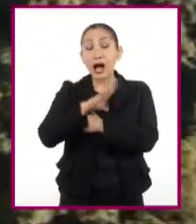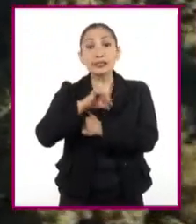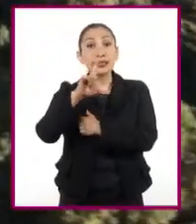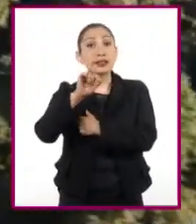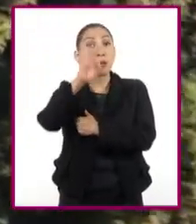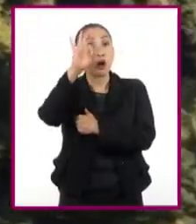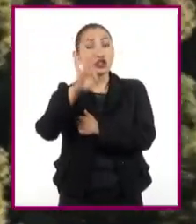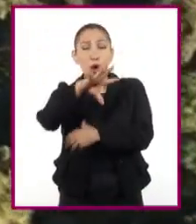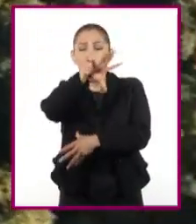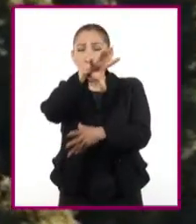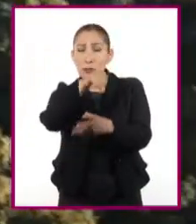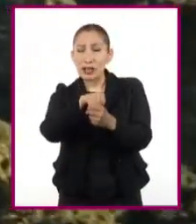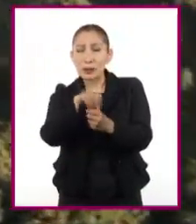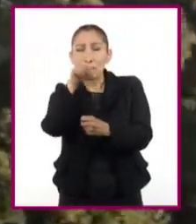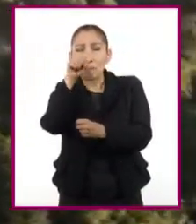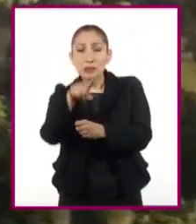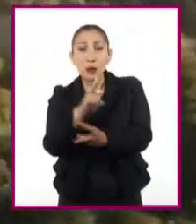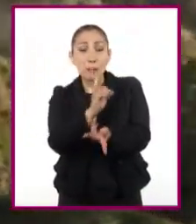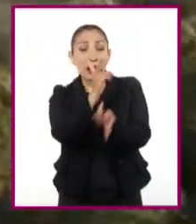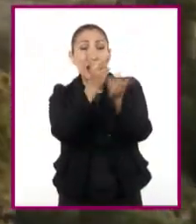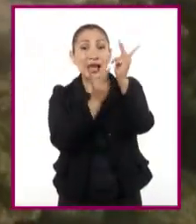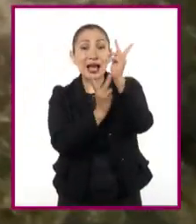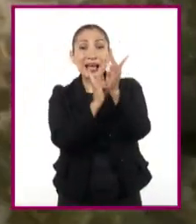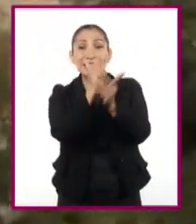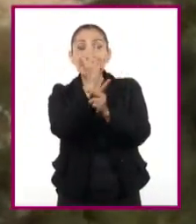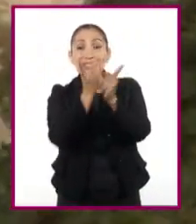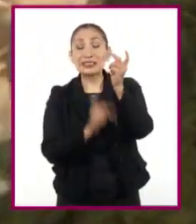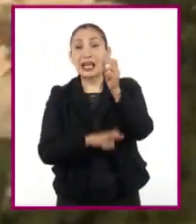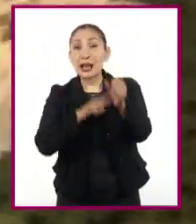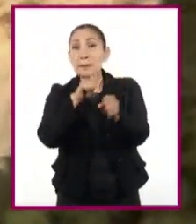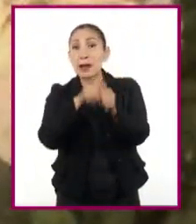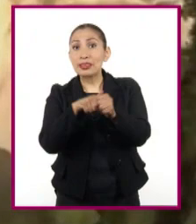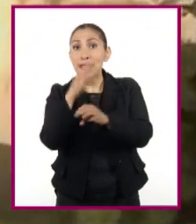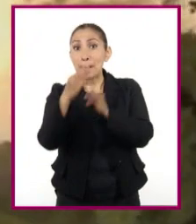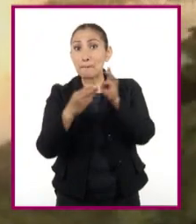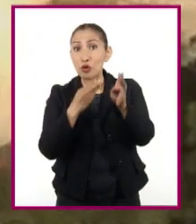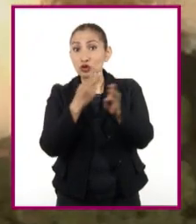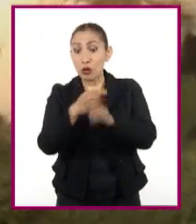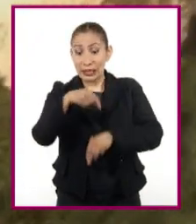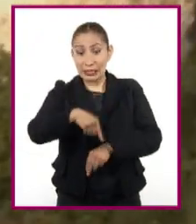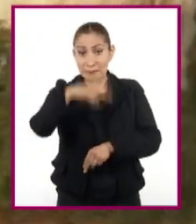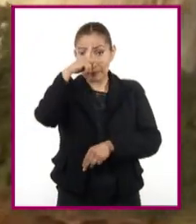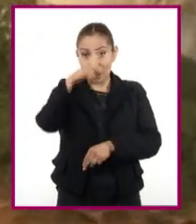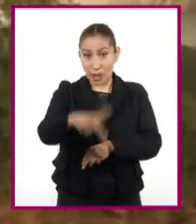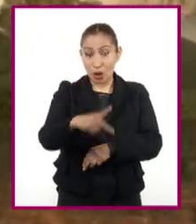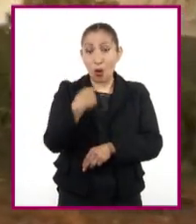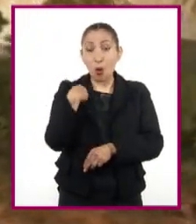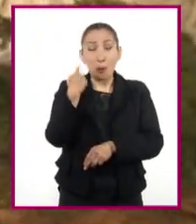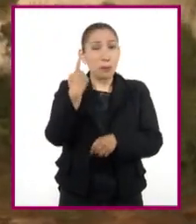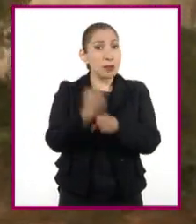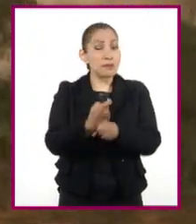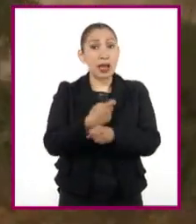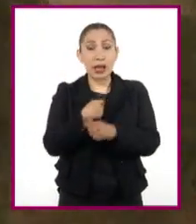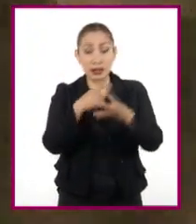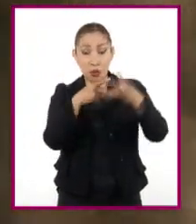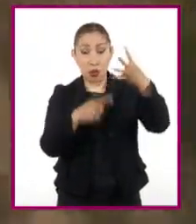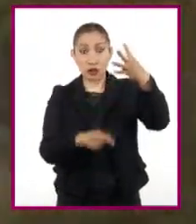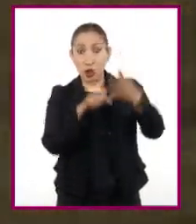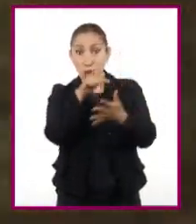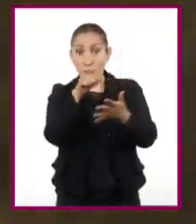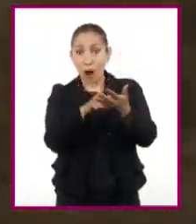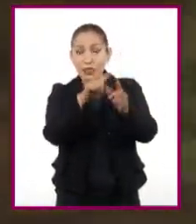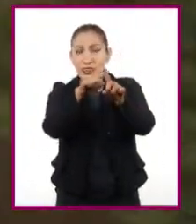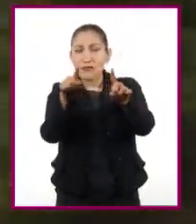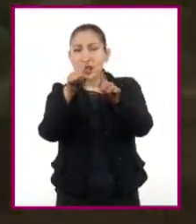el 70% de todas las plantas y animales de la Tierra. Nuestro país ocupa uno de los primeros 4 lugares